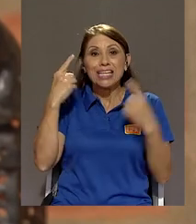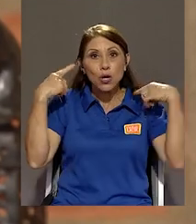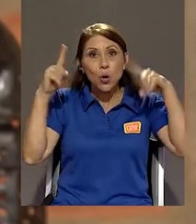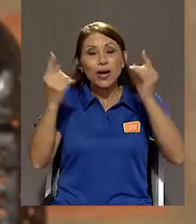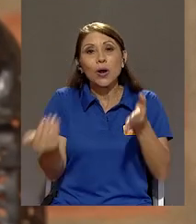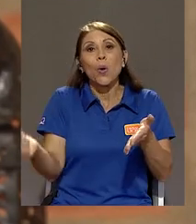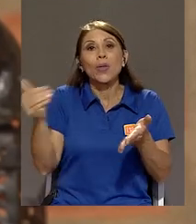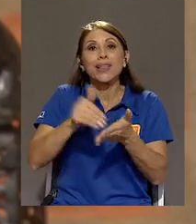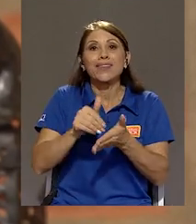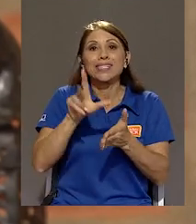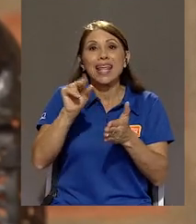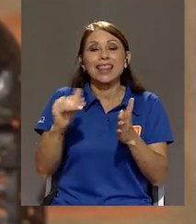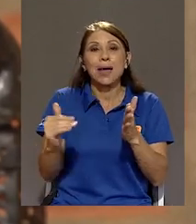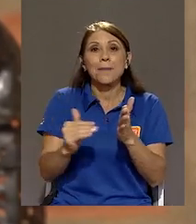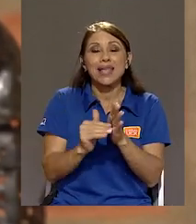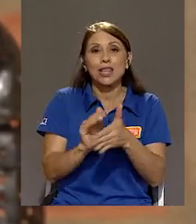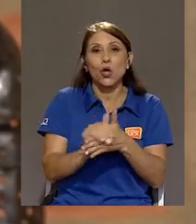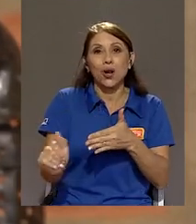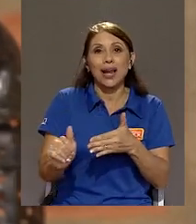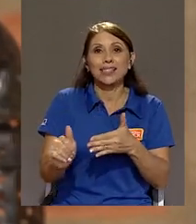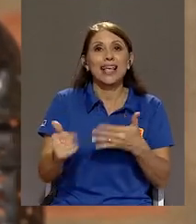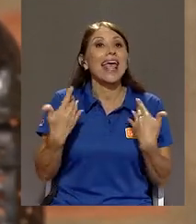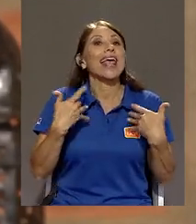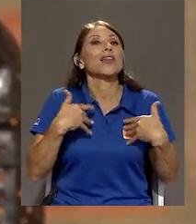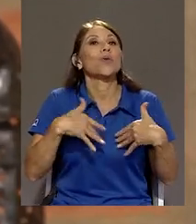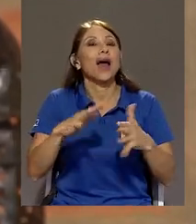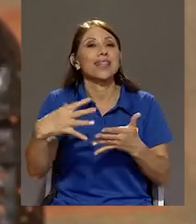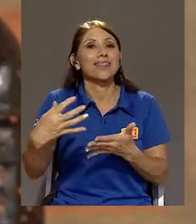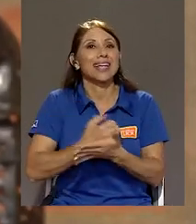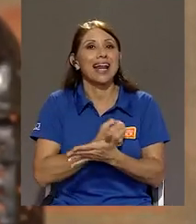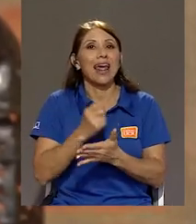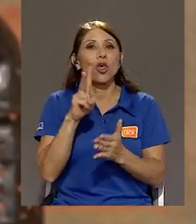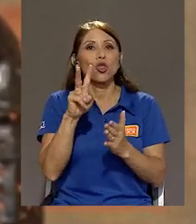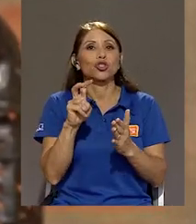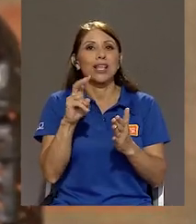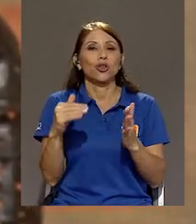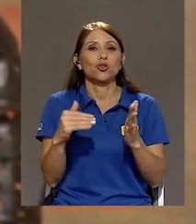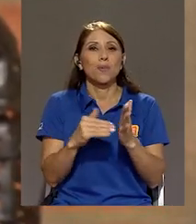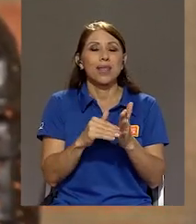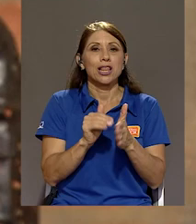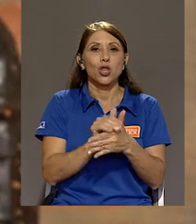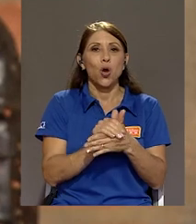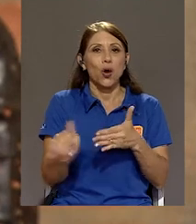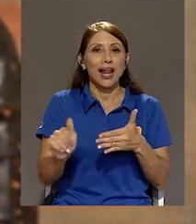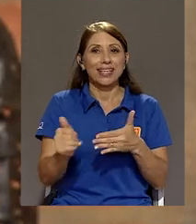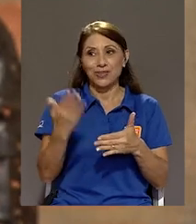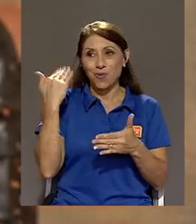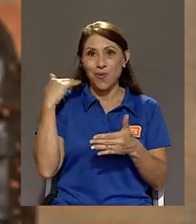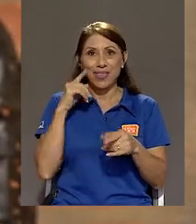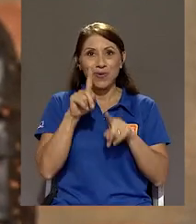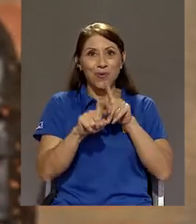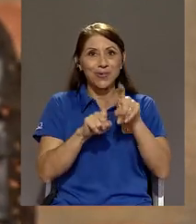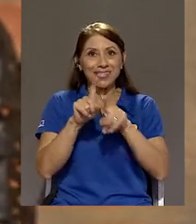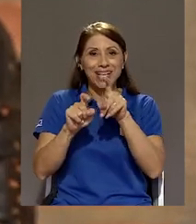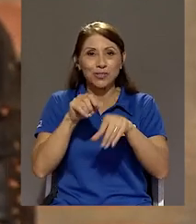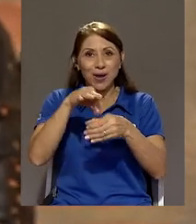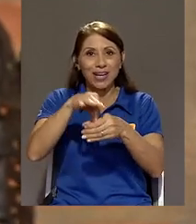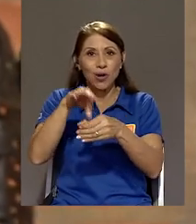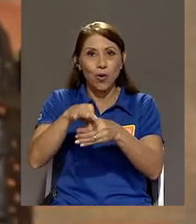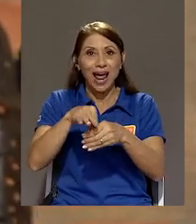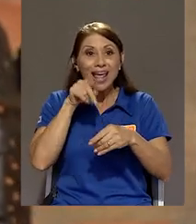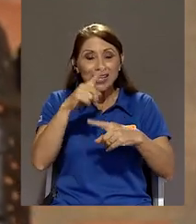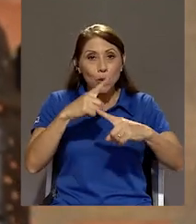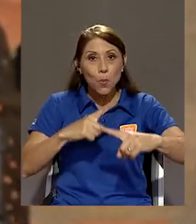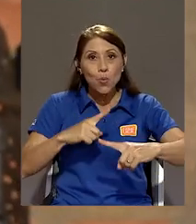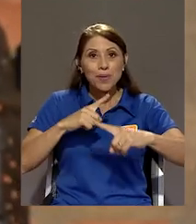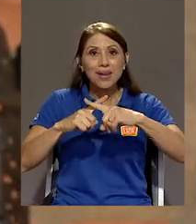$30,000, en lugar de haberse ganado los $200,000 que habíamos hablado cuando estábamos discutiendo el censo agrícola, multiplique eso